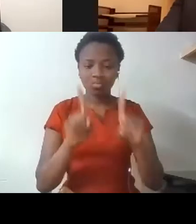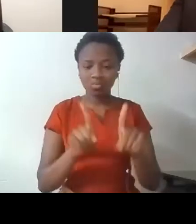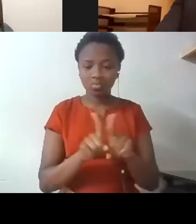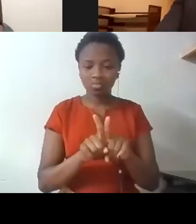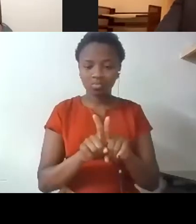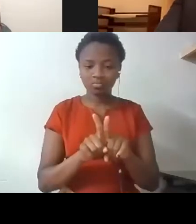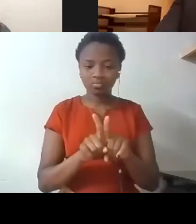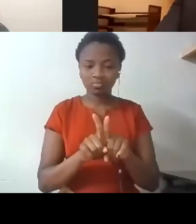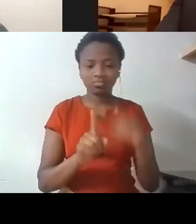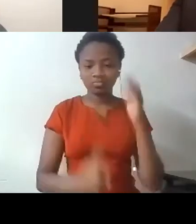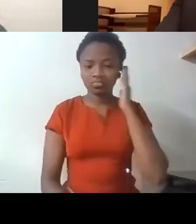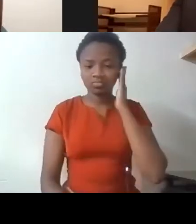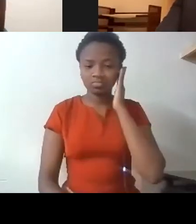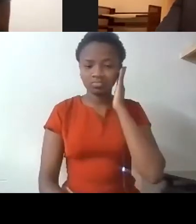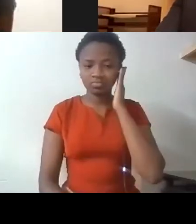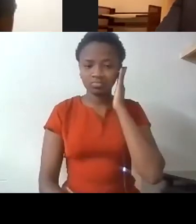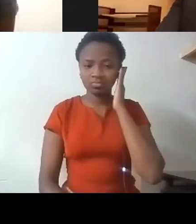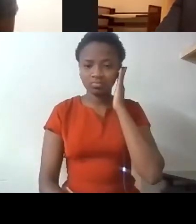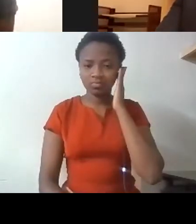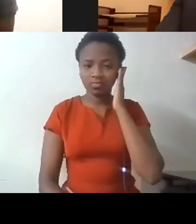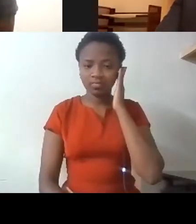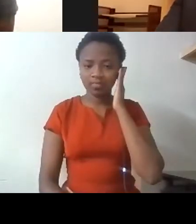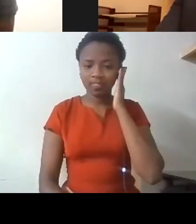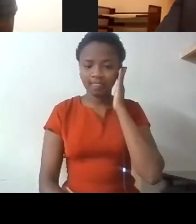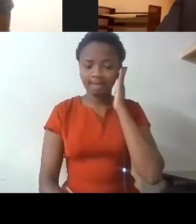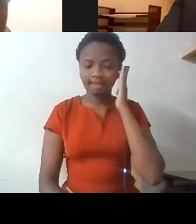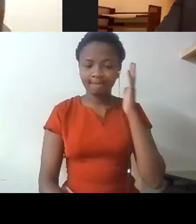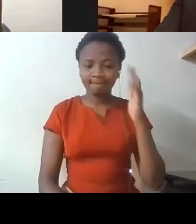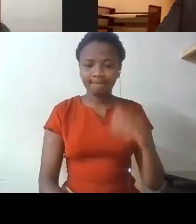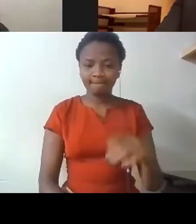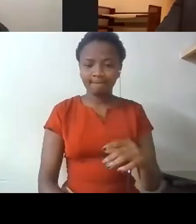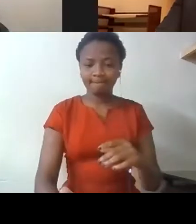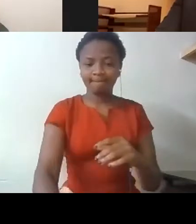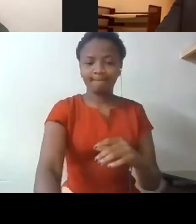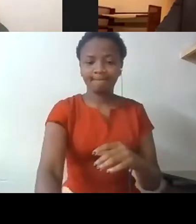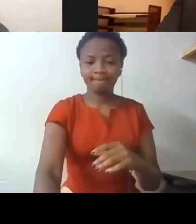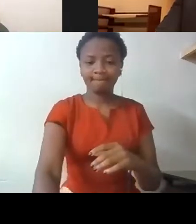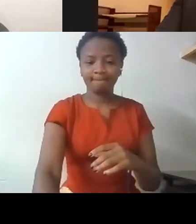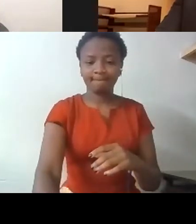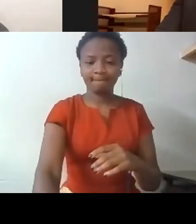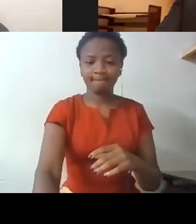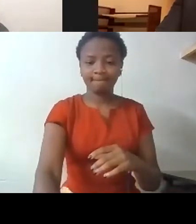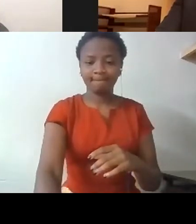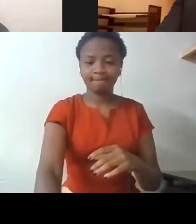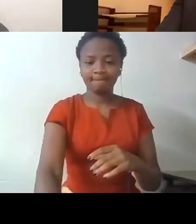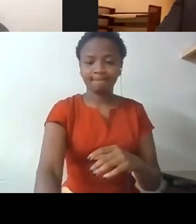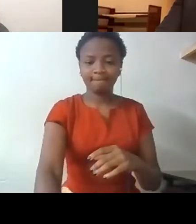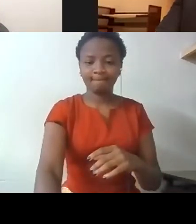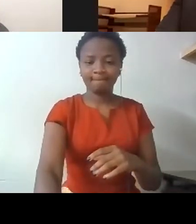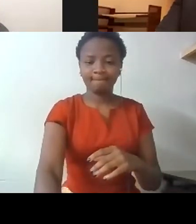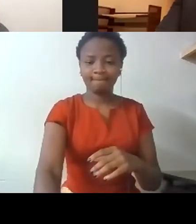parecido tremendamente relevante. También quiero reconocer, y esto hay que subrayarlo, porque un